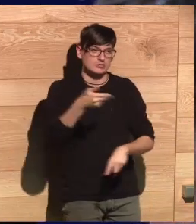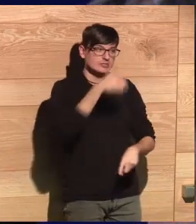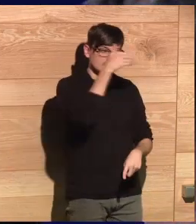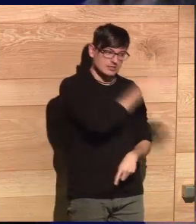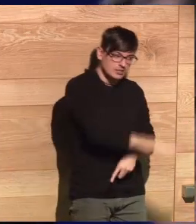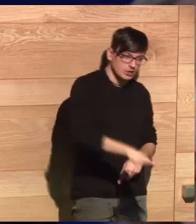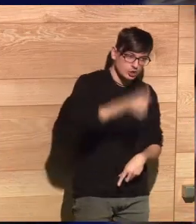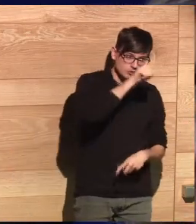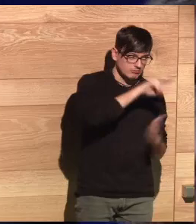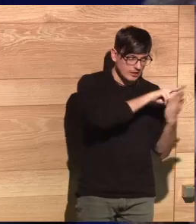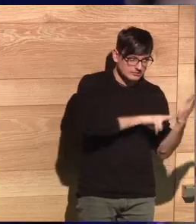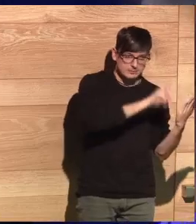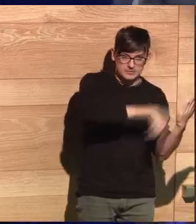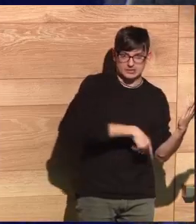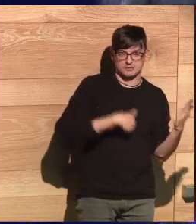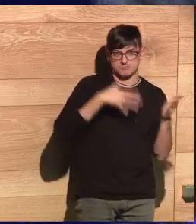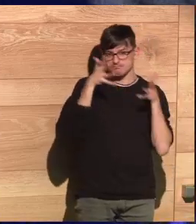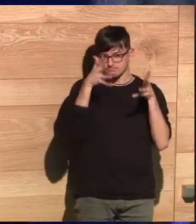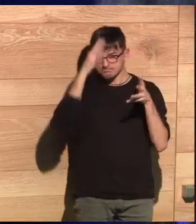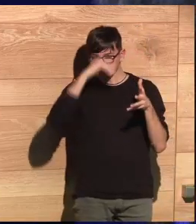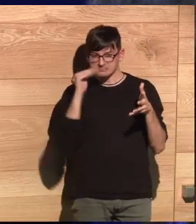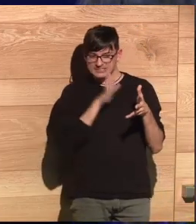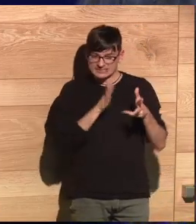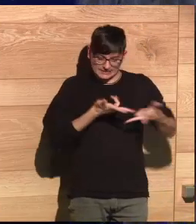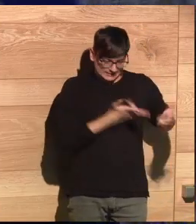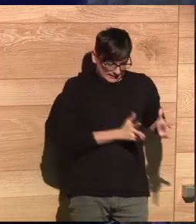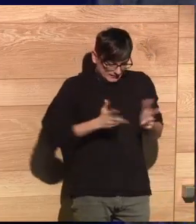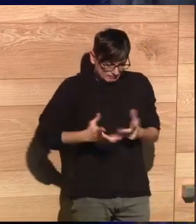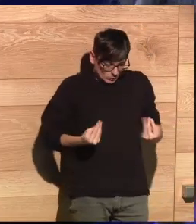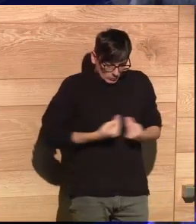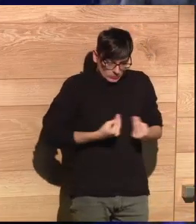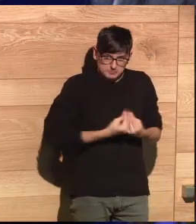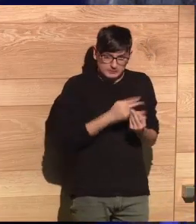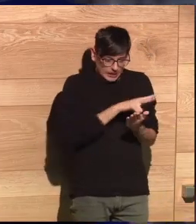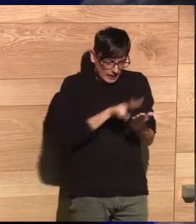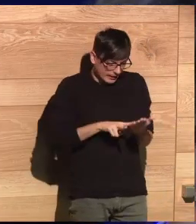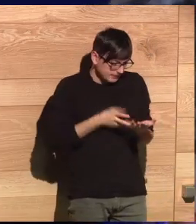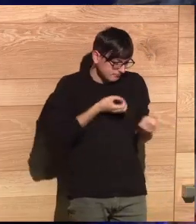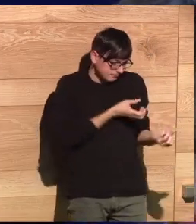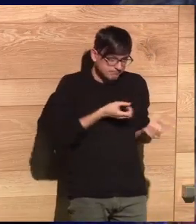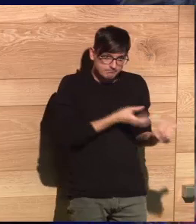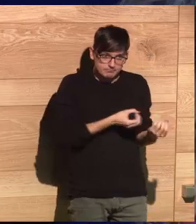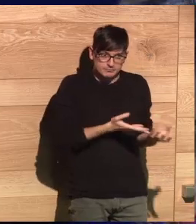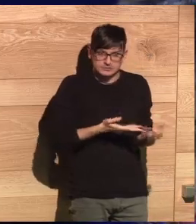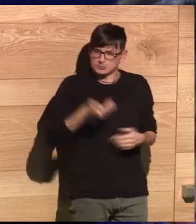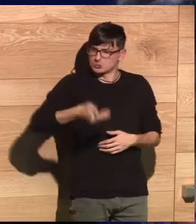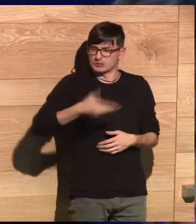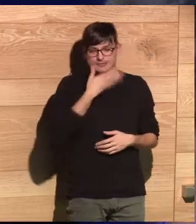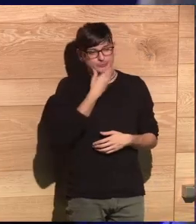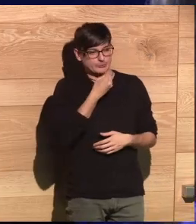lean los niños. Y yo lo que le diría a los padres es que se sentaran con sus hijos a leerlo. Yo creo que es muy bonito, como comentaba Echaso, el acto de sentarte con tu